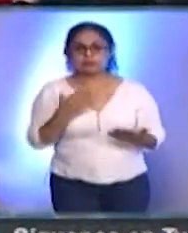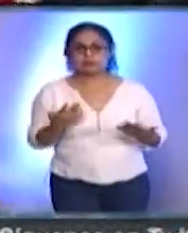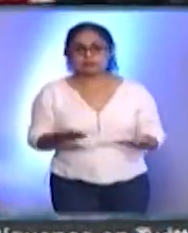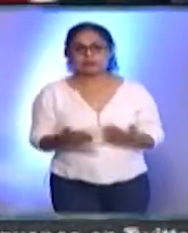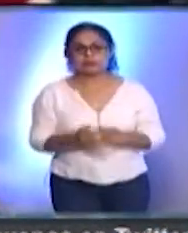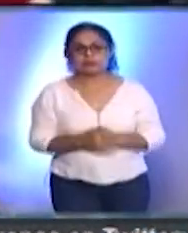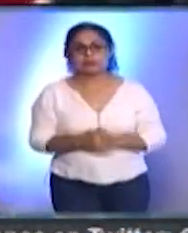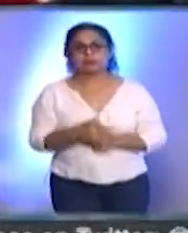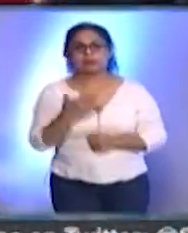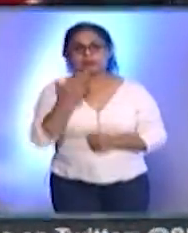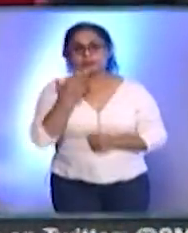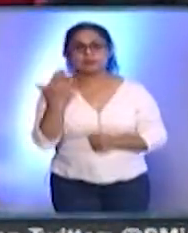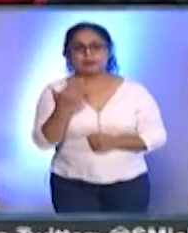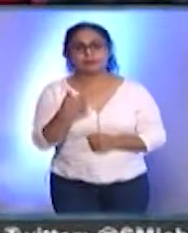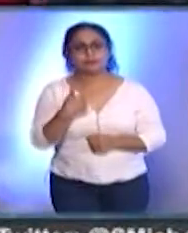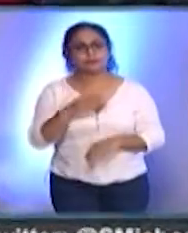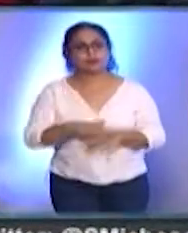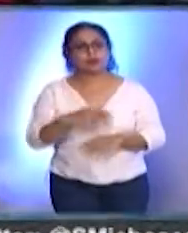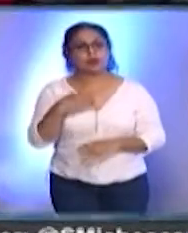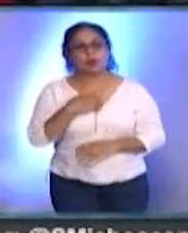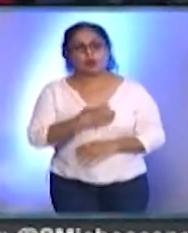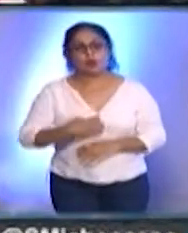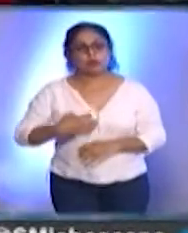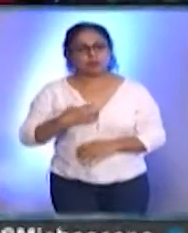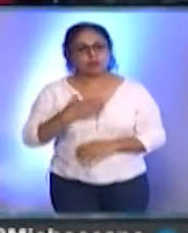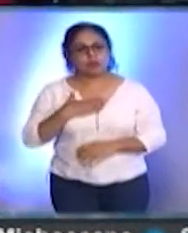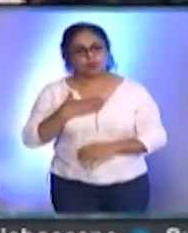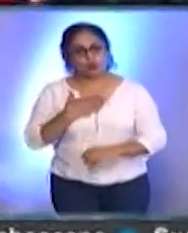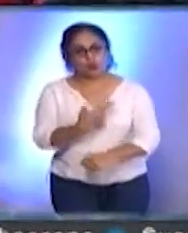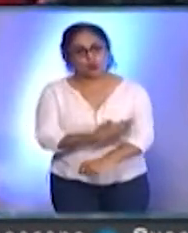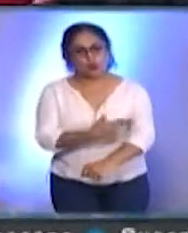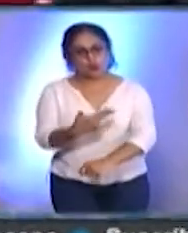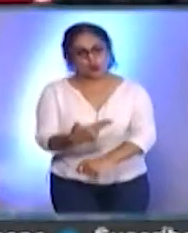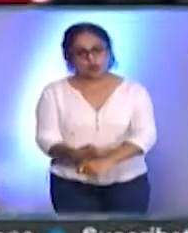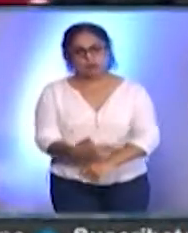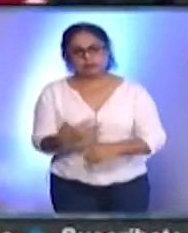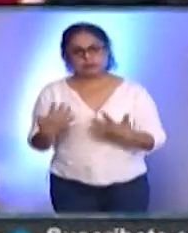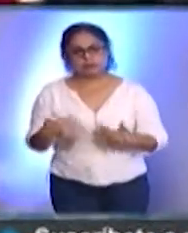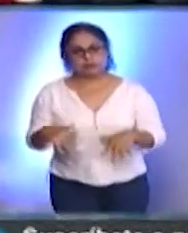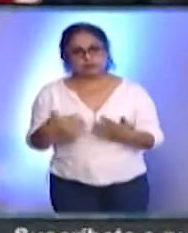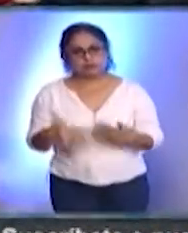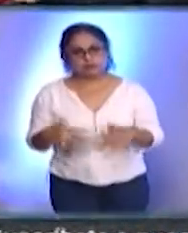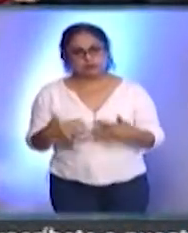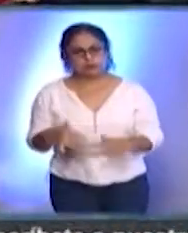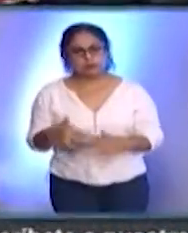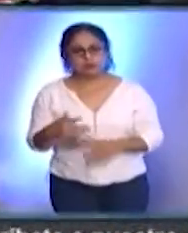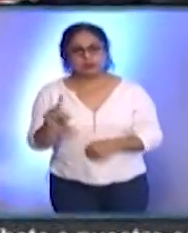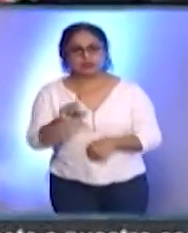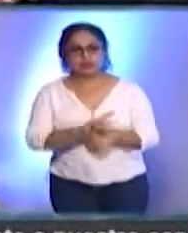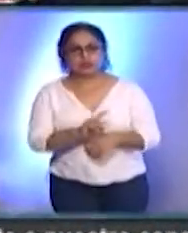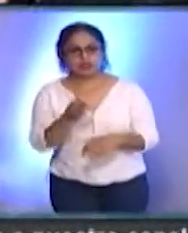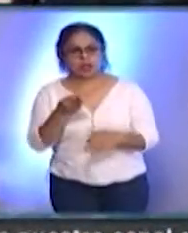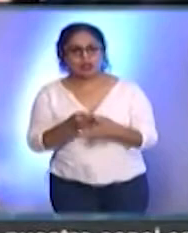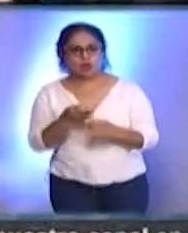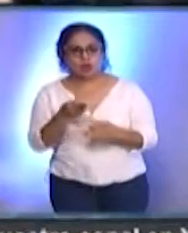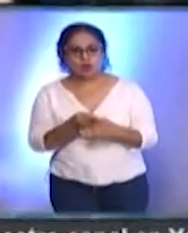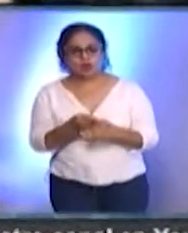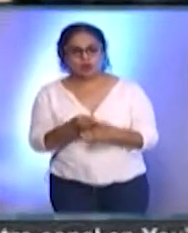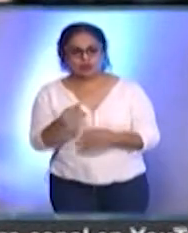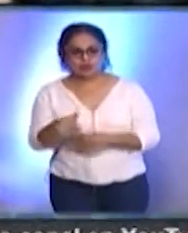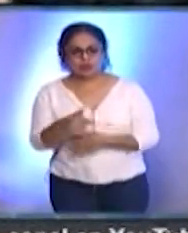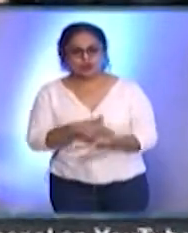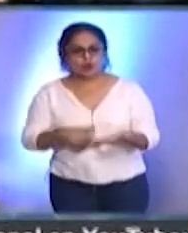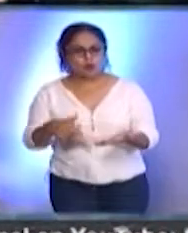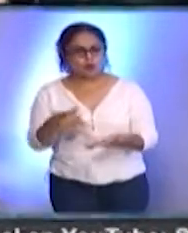Personalmente, pues estamos muy contentos, muy honrados de haber sido galardonados en este día y sobre todo en este espacio